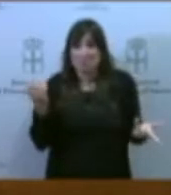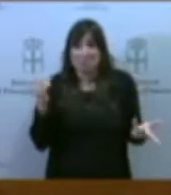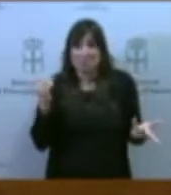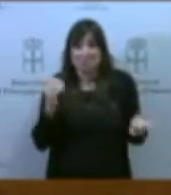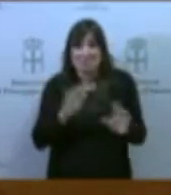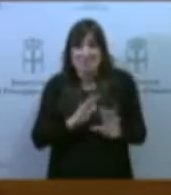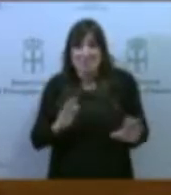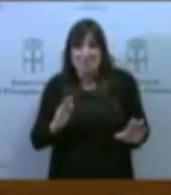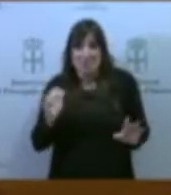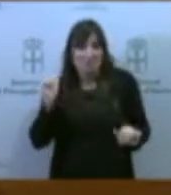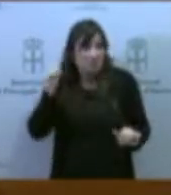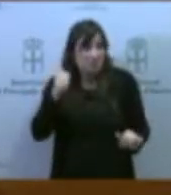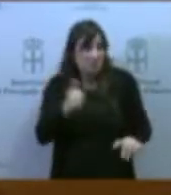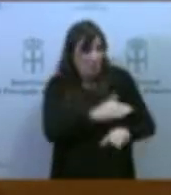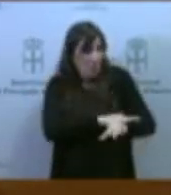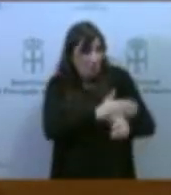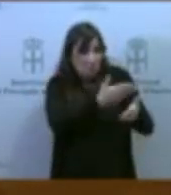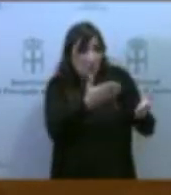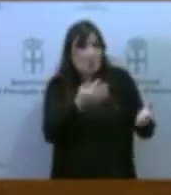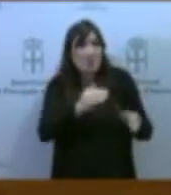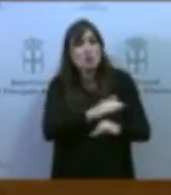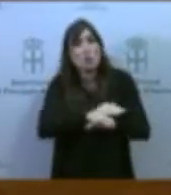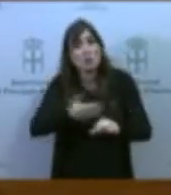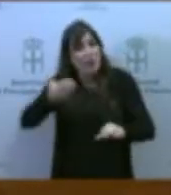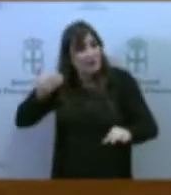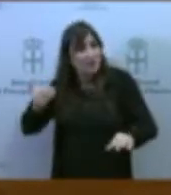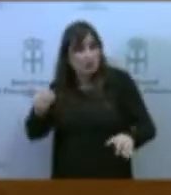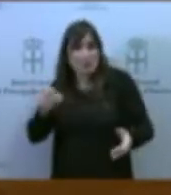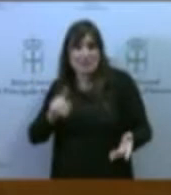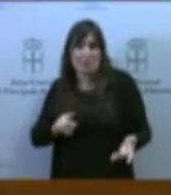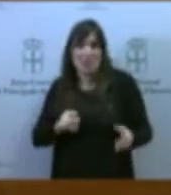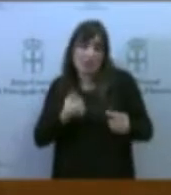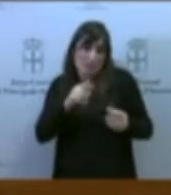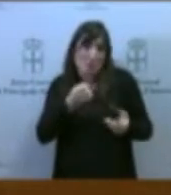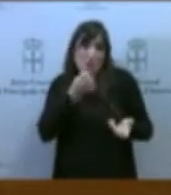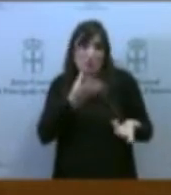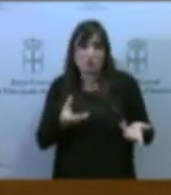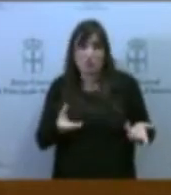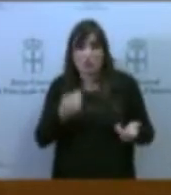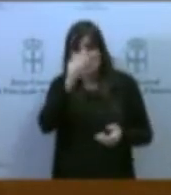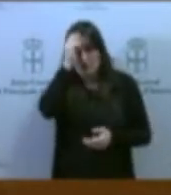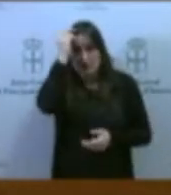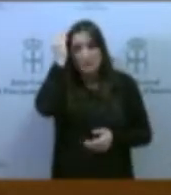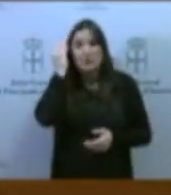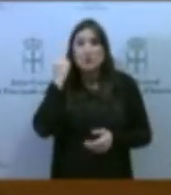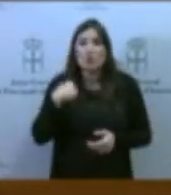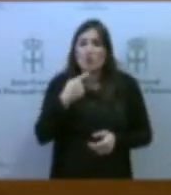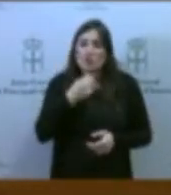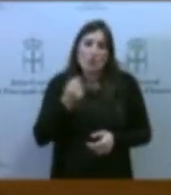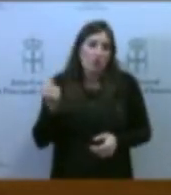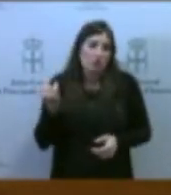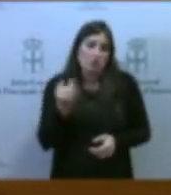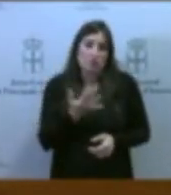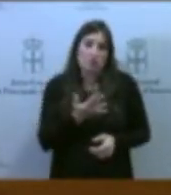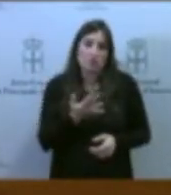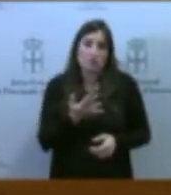gobiernos anteriores de su partido, que fue quien, ya lo dijimos más veces, al mejor modelo del